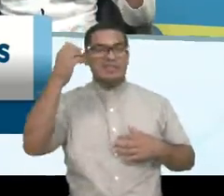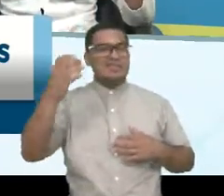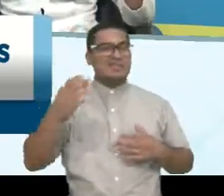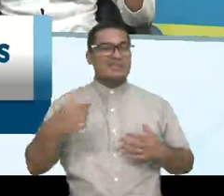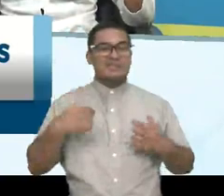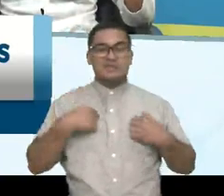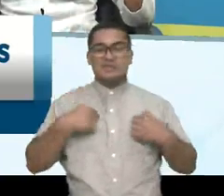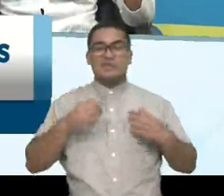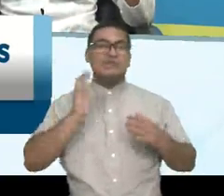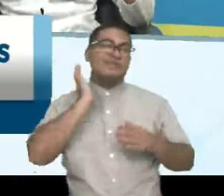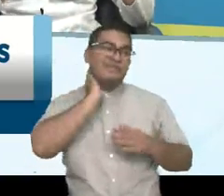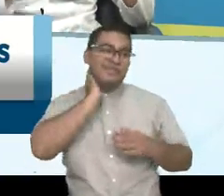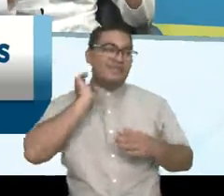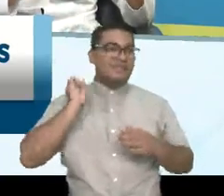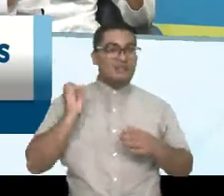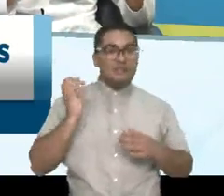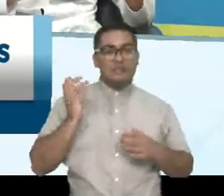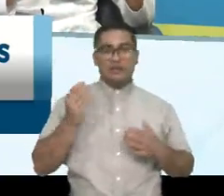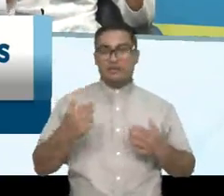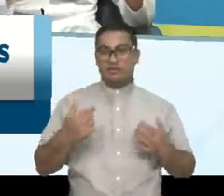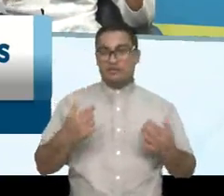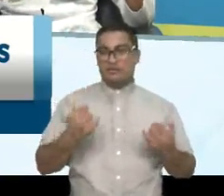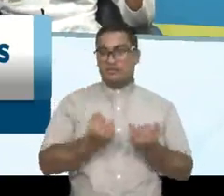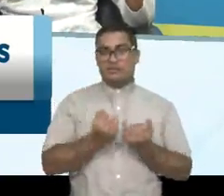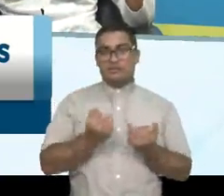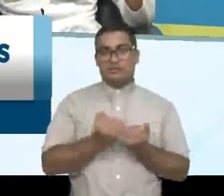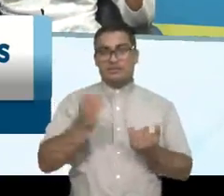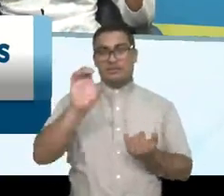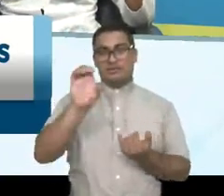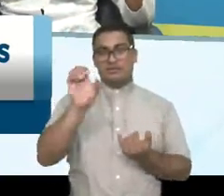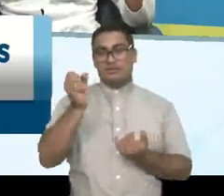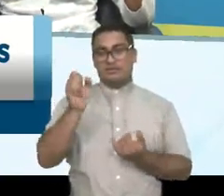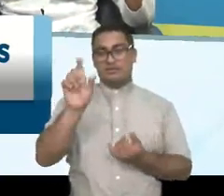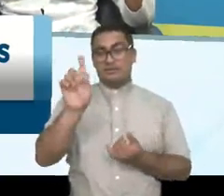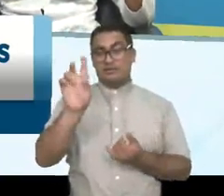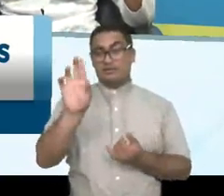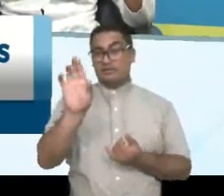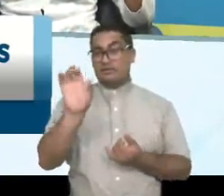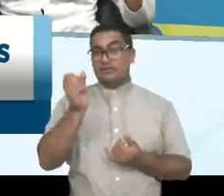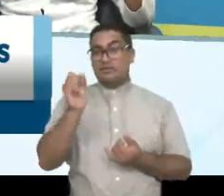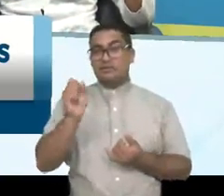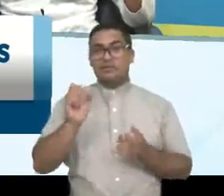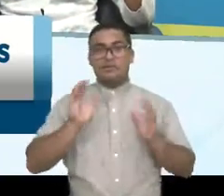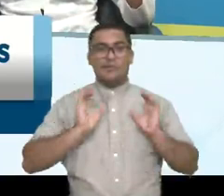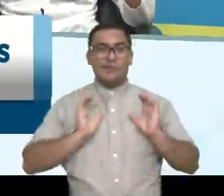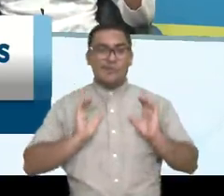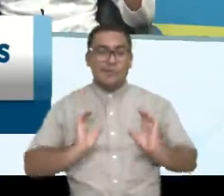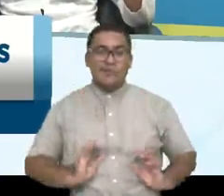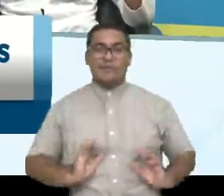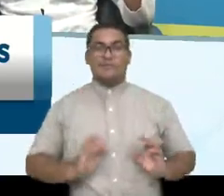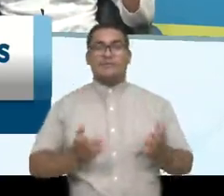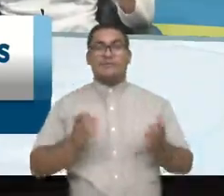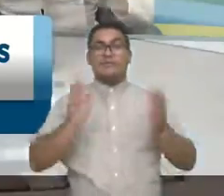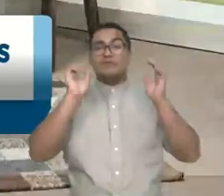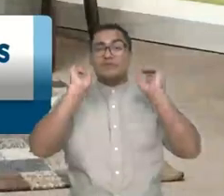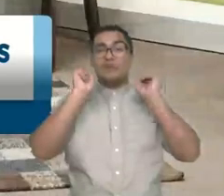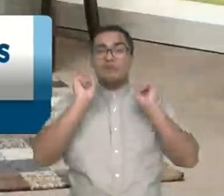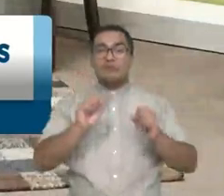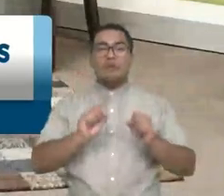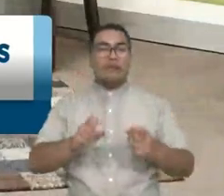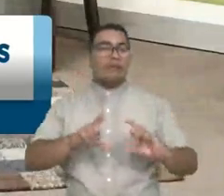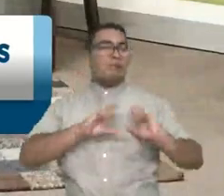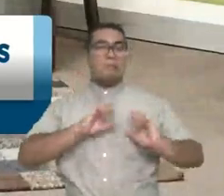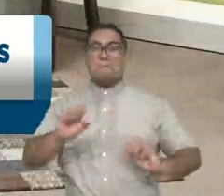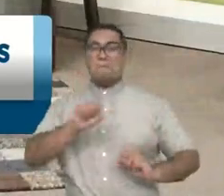dolor en el cuello, entonces ya, ¿qué pasa? Mi cuerpo me está alertando de que algo... ¿Nos puede llevar incluso a un infarto?